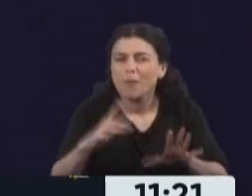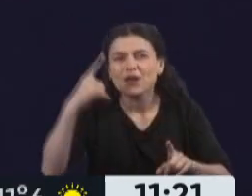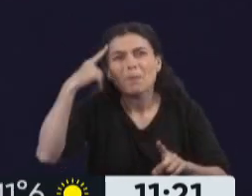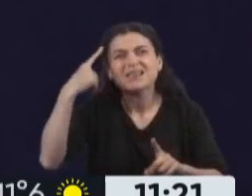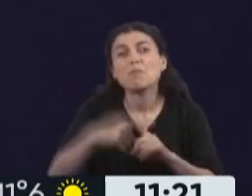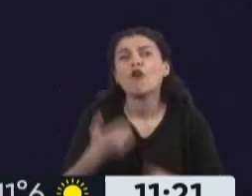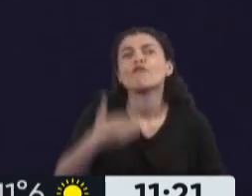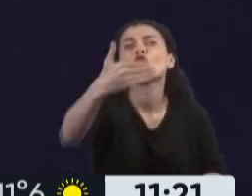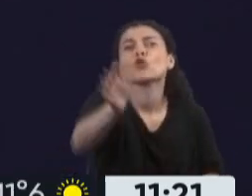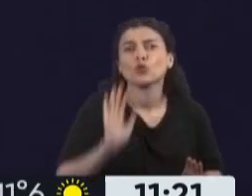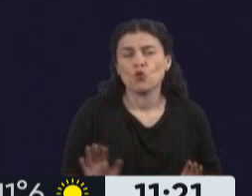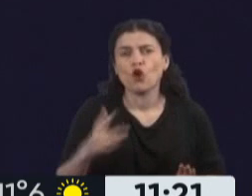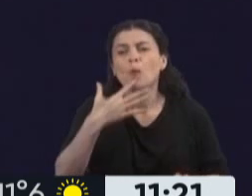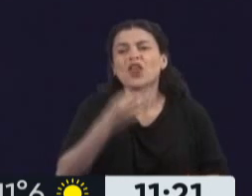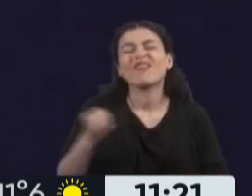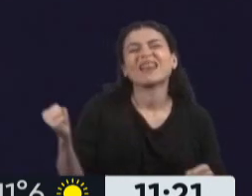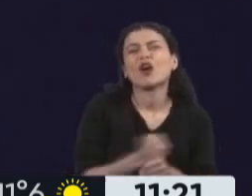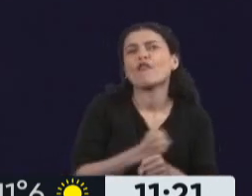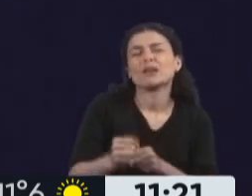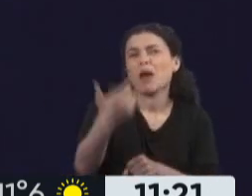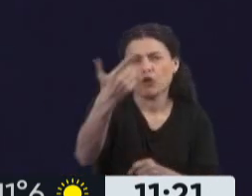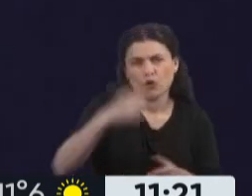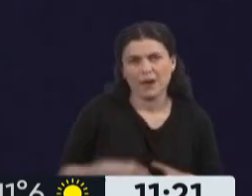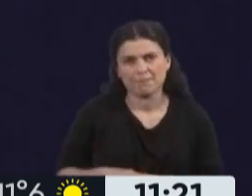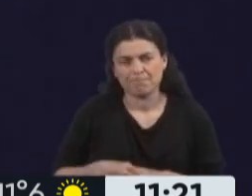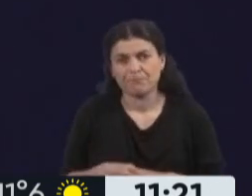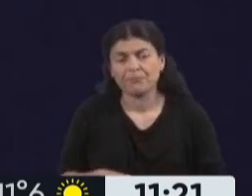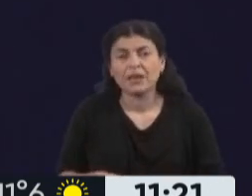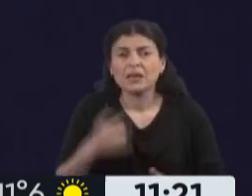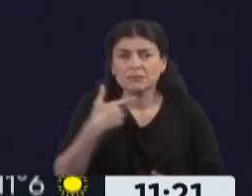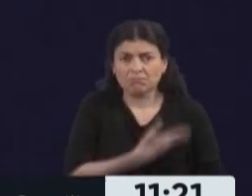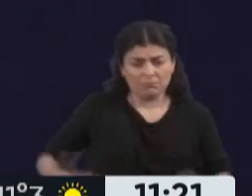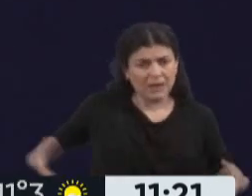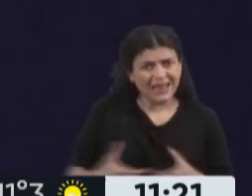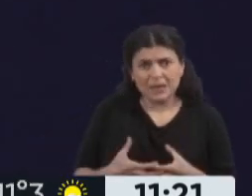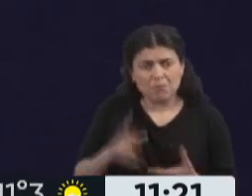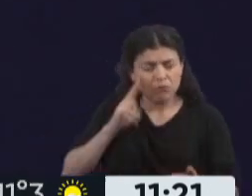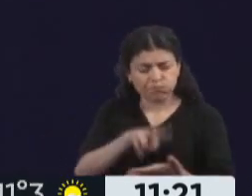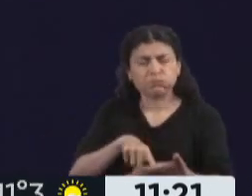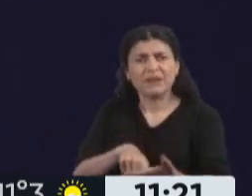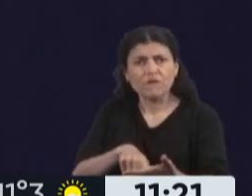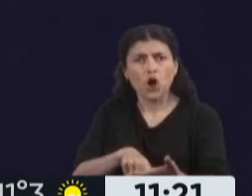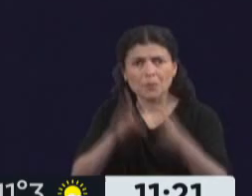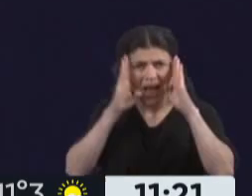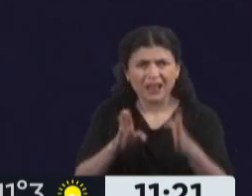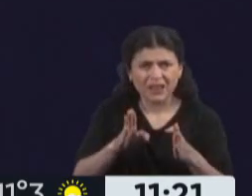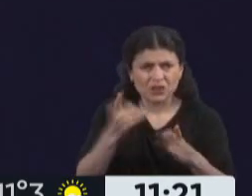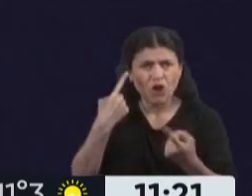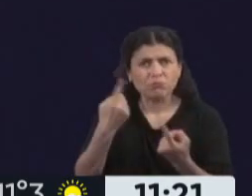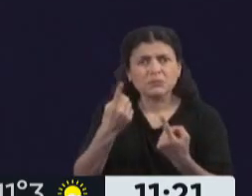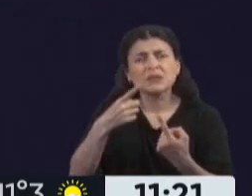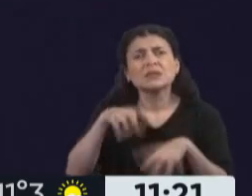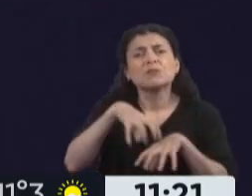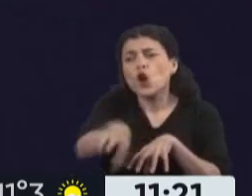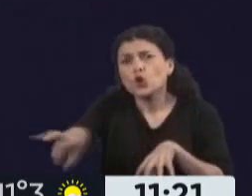desde ya que uno lo que hace es atenderlo, como atiende todos los informes que hay de todos los sectores, de todos los rubros y de todo lo que pasa en